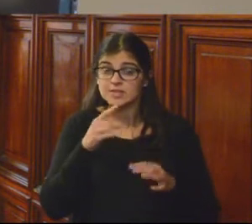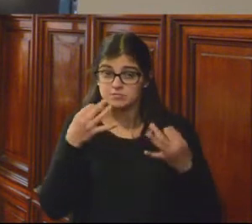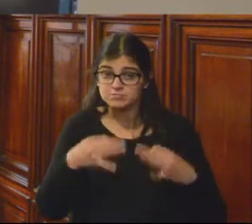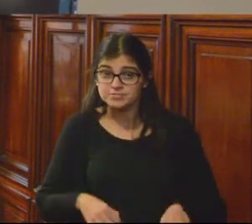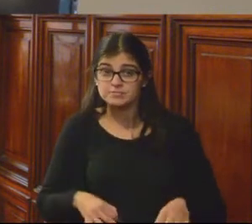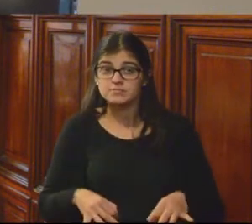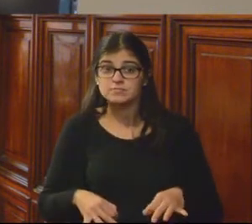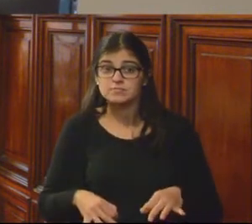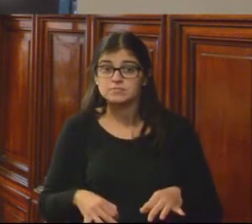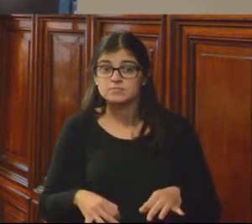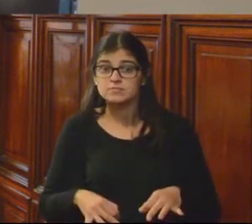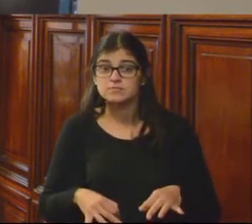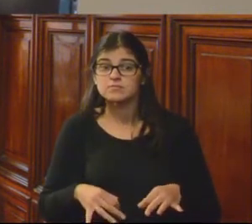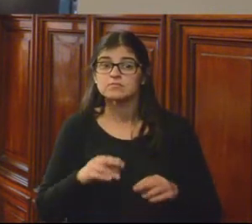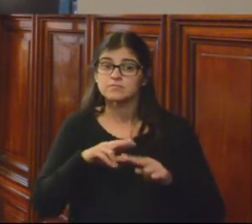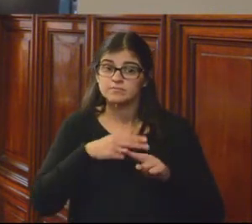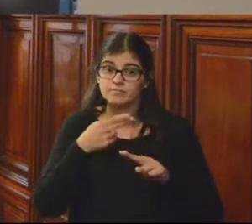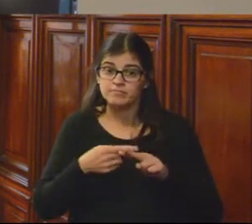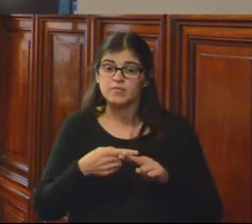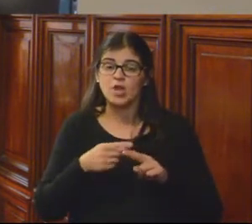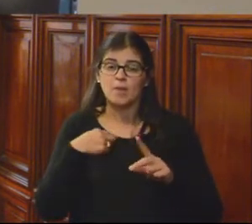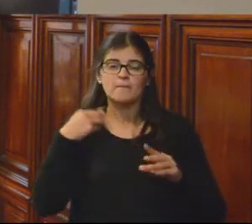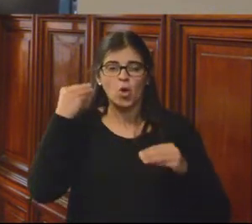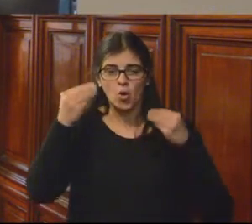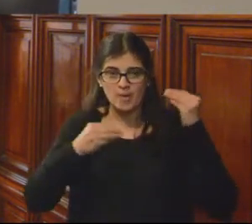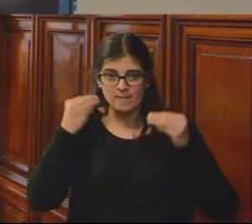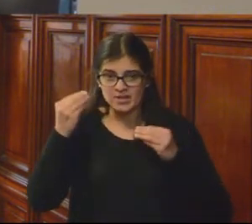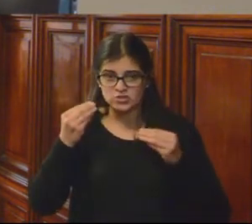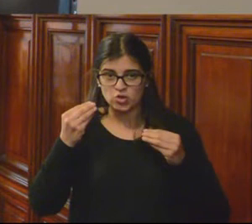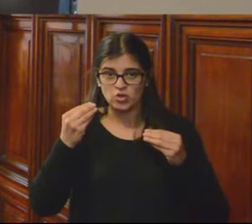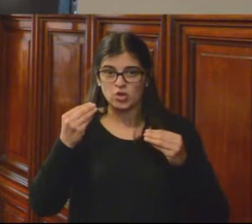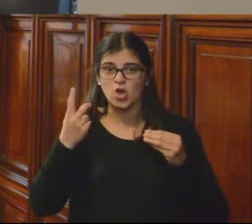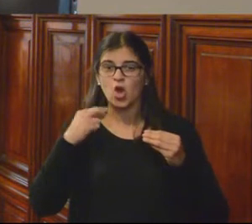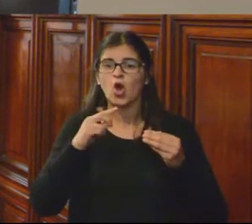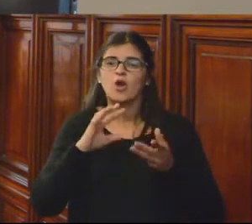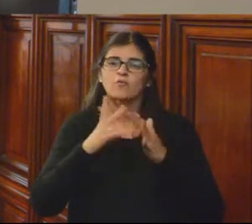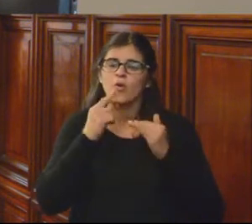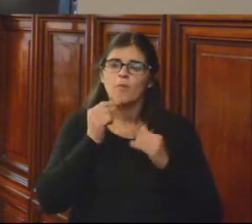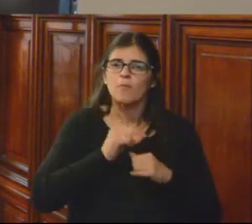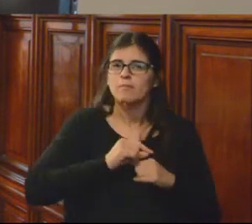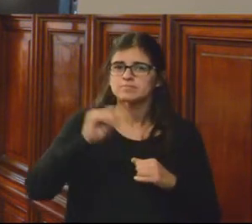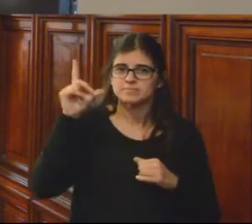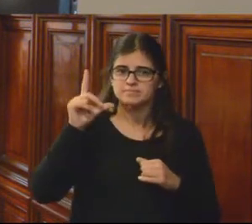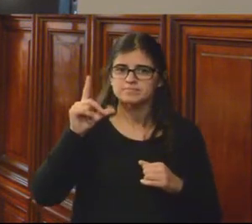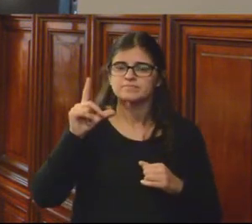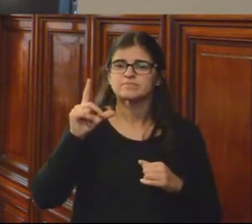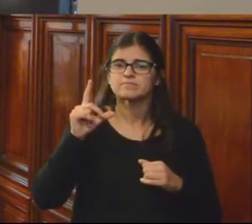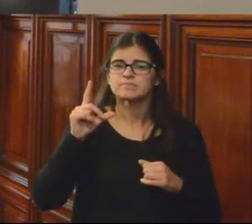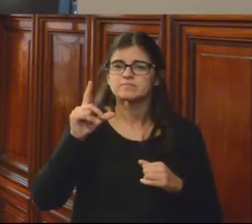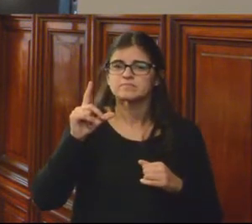ahí reitero nuestra preocupación con el índice alto y el